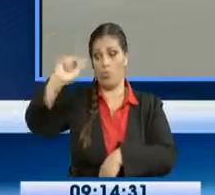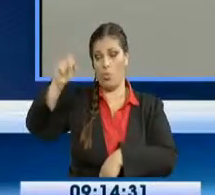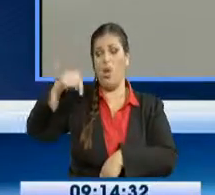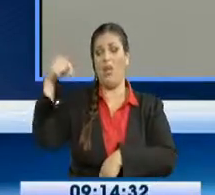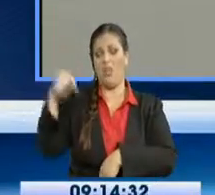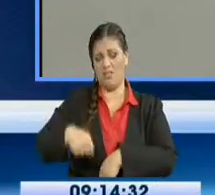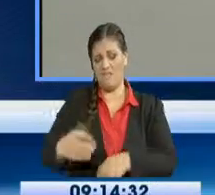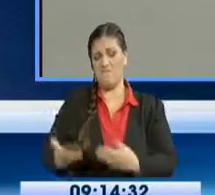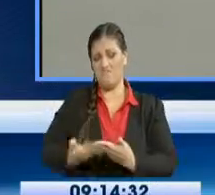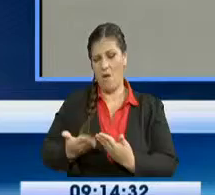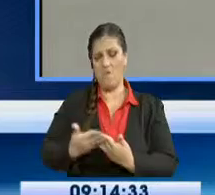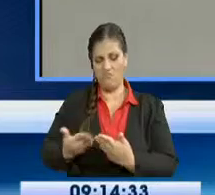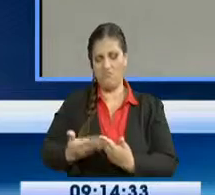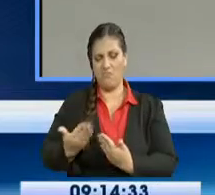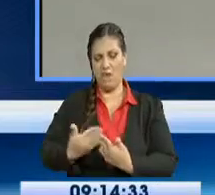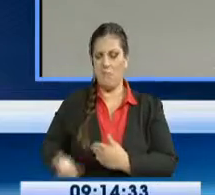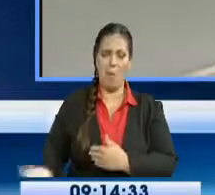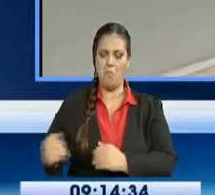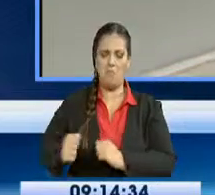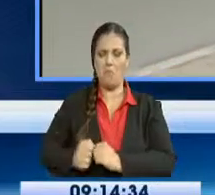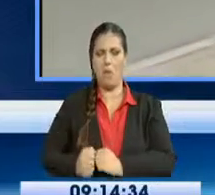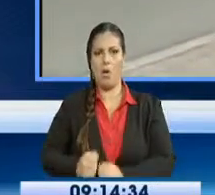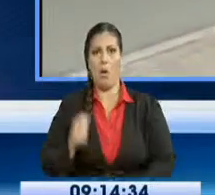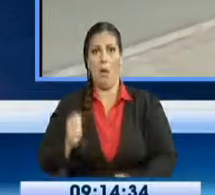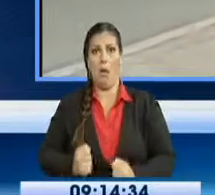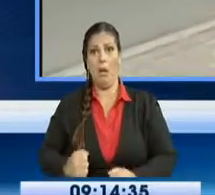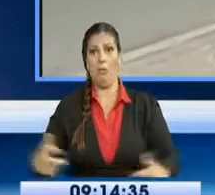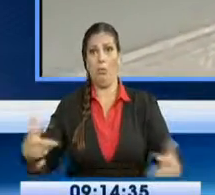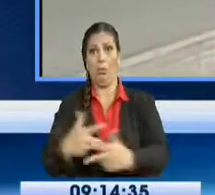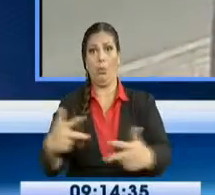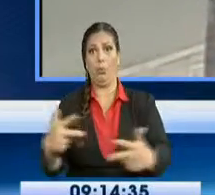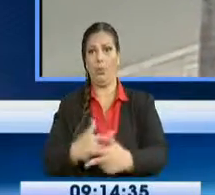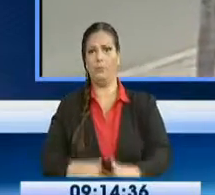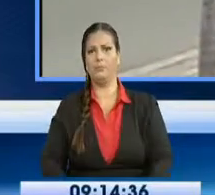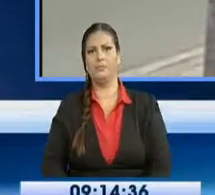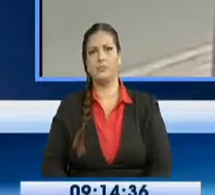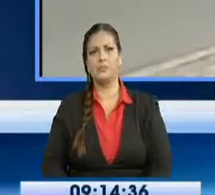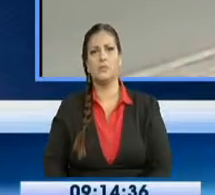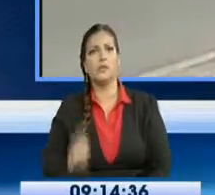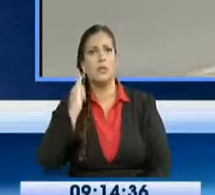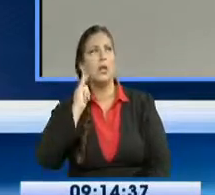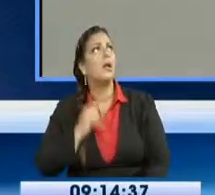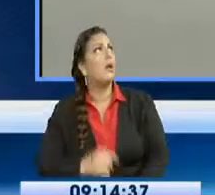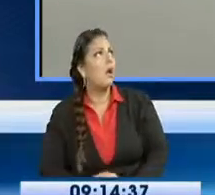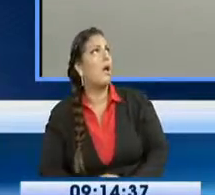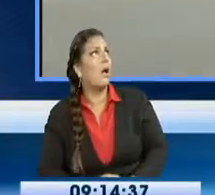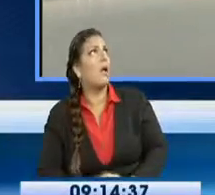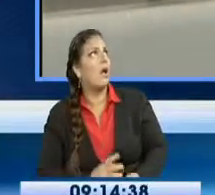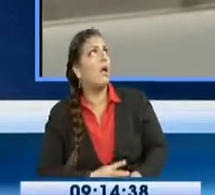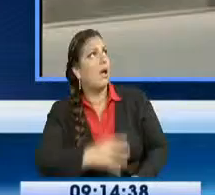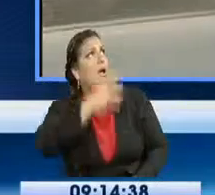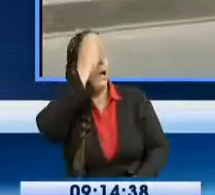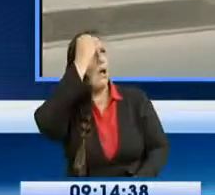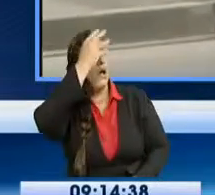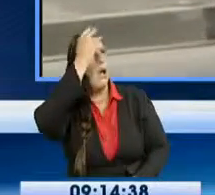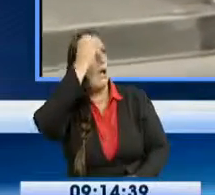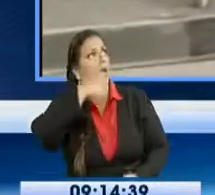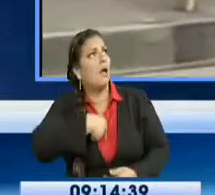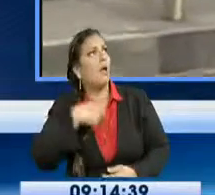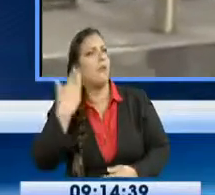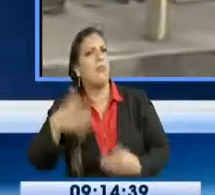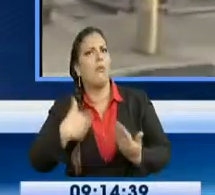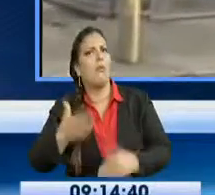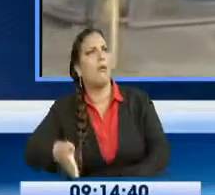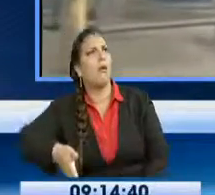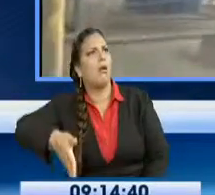le ha enseñado, ¿no? ¿Qué más va a hacer? Y el día que ella sea adulta, ¿qué le va a enseñar a los más pequeños? Lo mismo que su abuela les enseñó, es